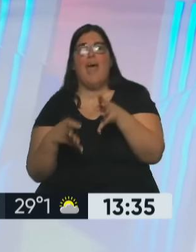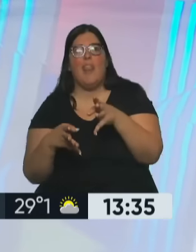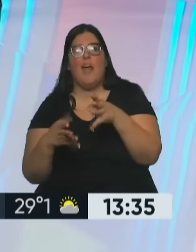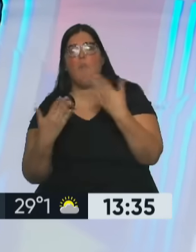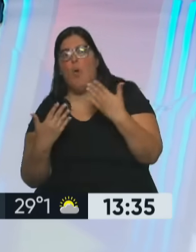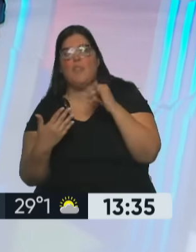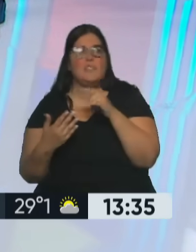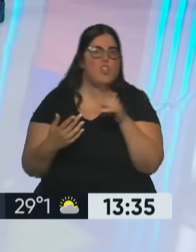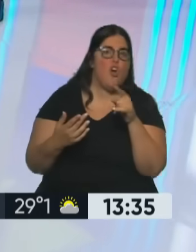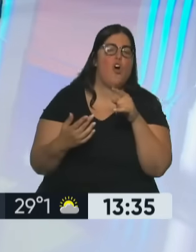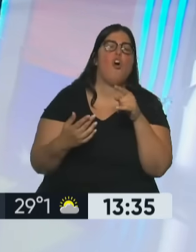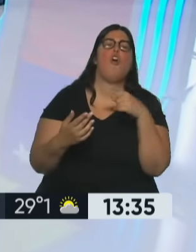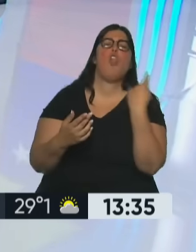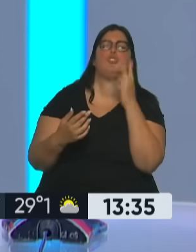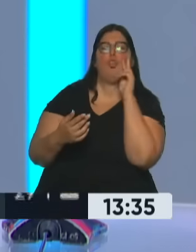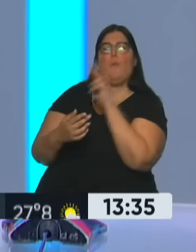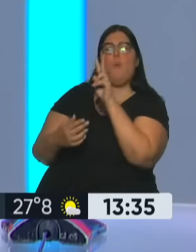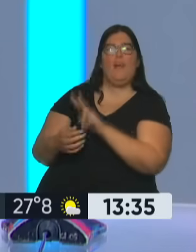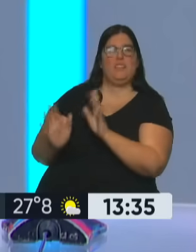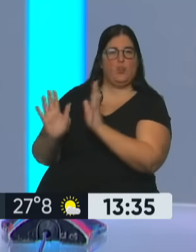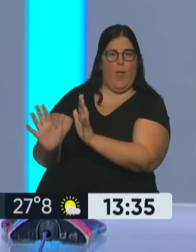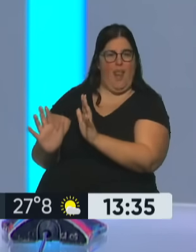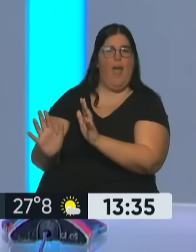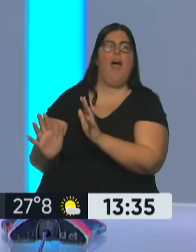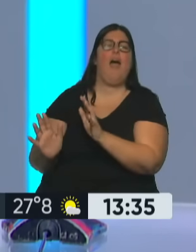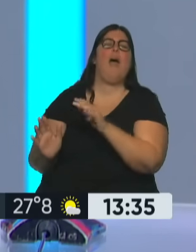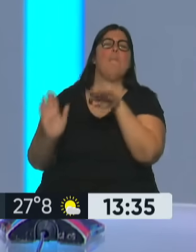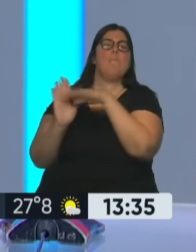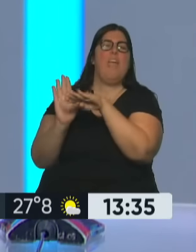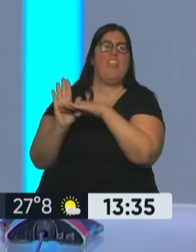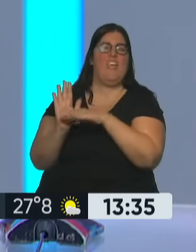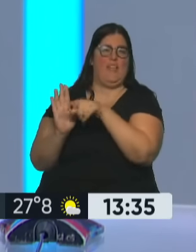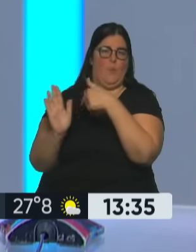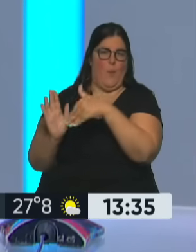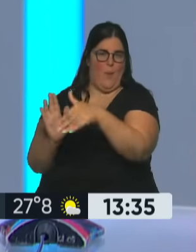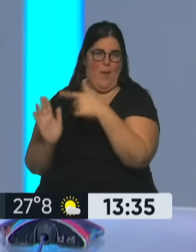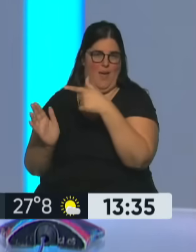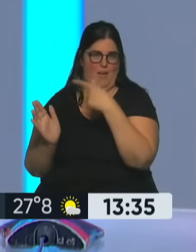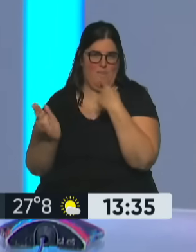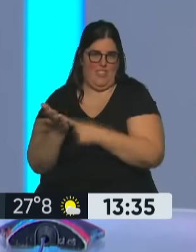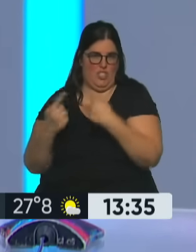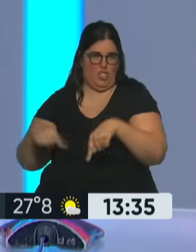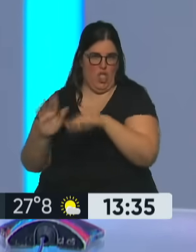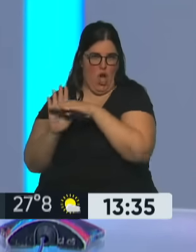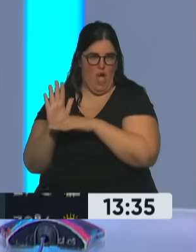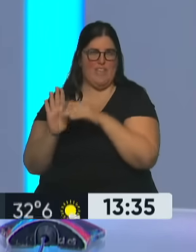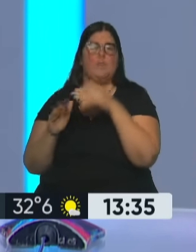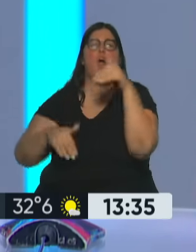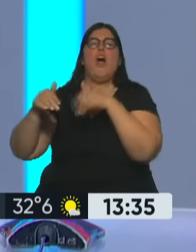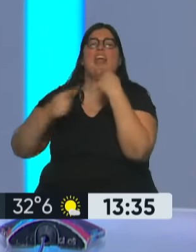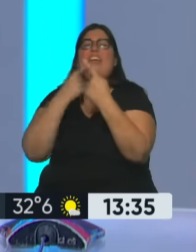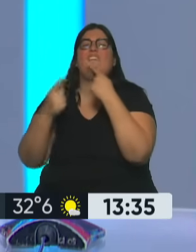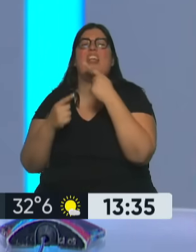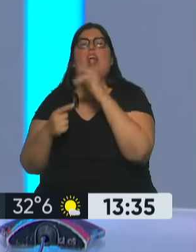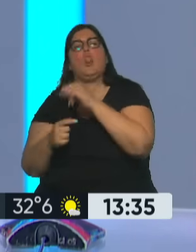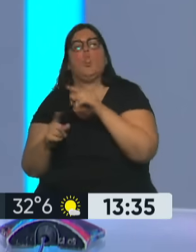digamos, o sea, analizamos la parte venezolana de las medidas que están pensadas a hacerse de ahora en adelante, después del referéndum, me